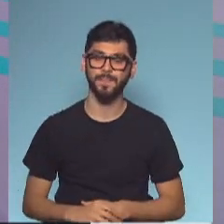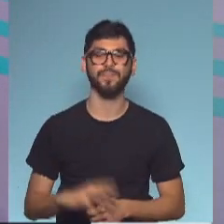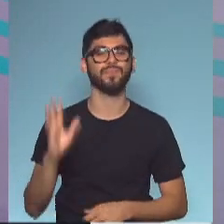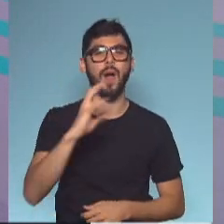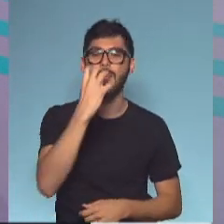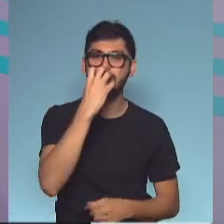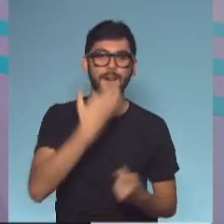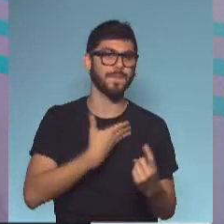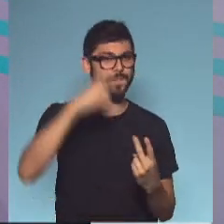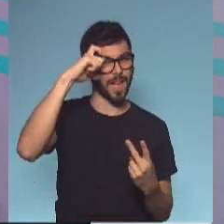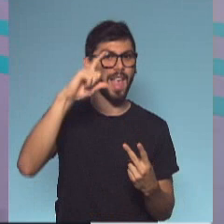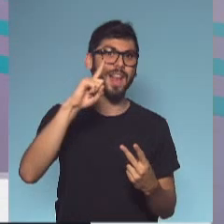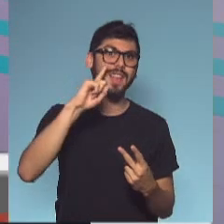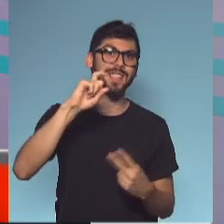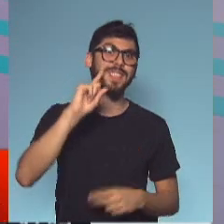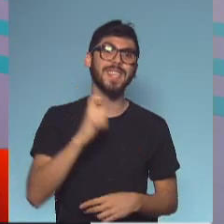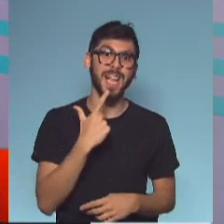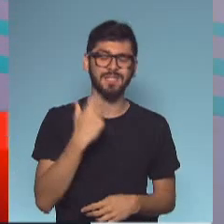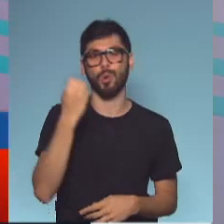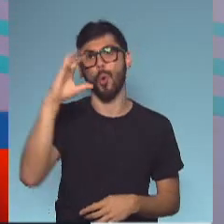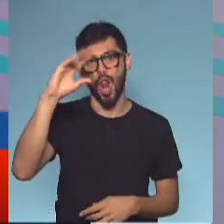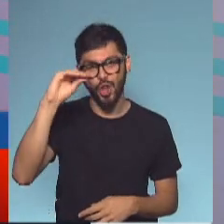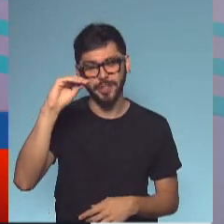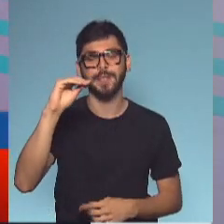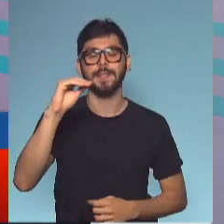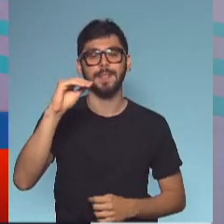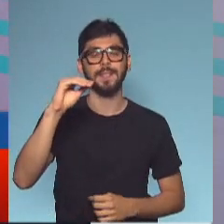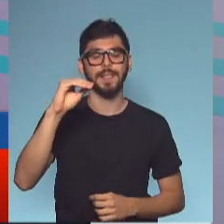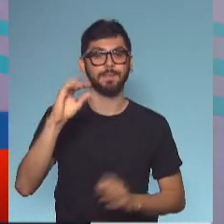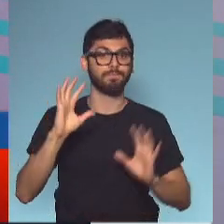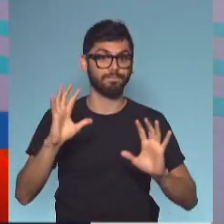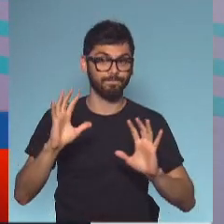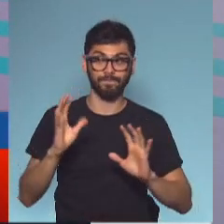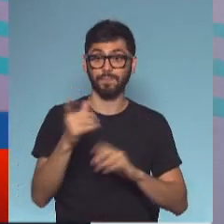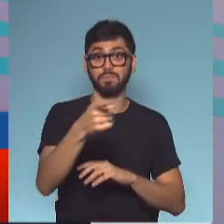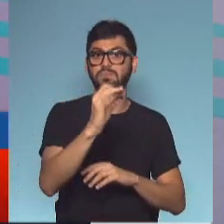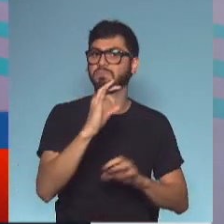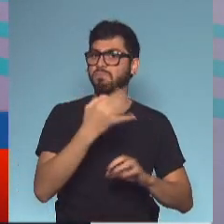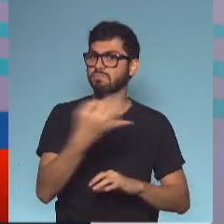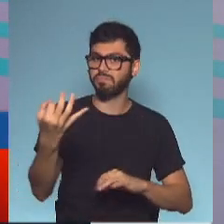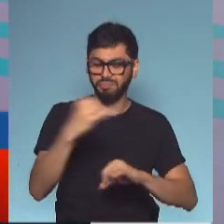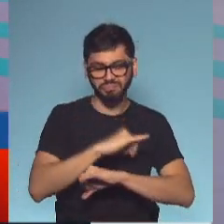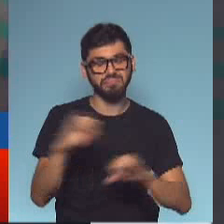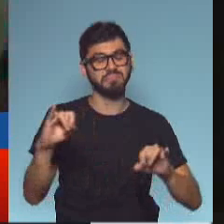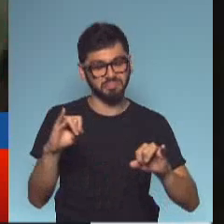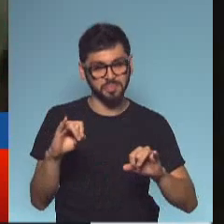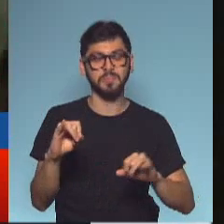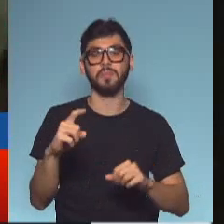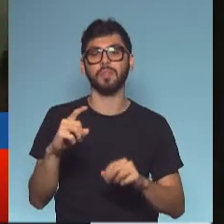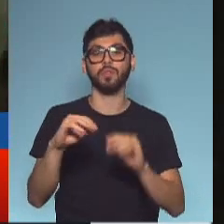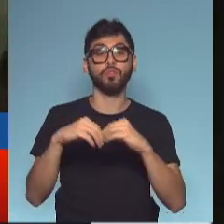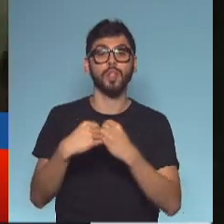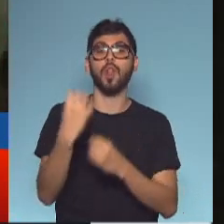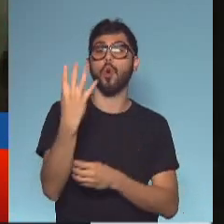Diana, felicitas, buenas noches. Así es como lo anunciaron al comienzo del noticiero. Son